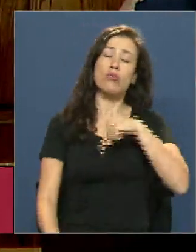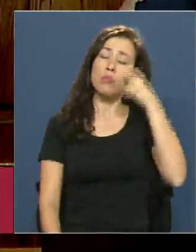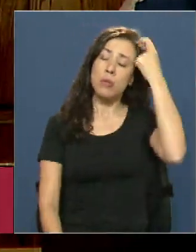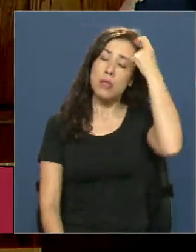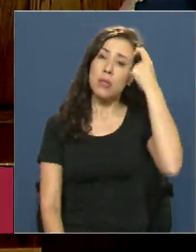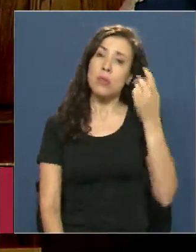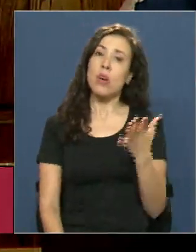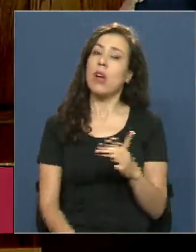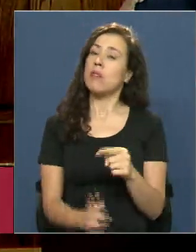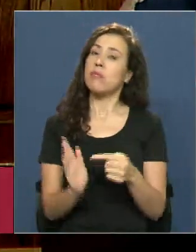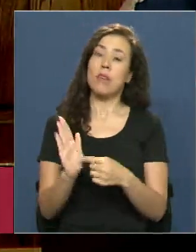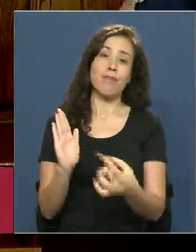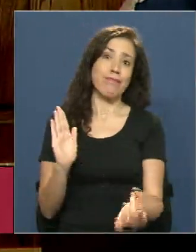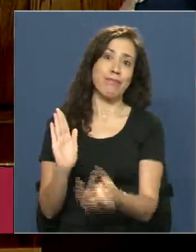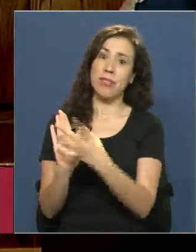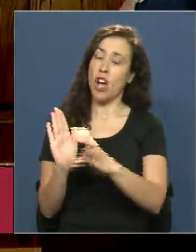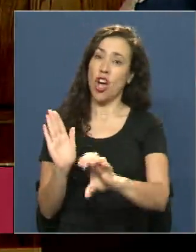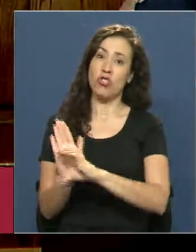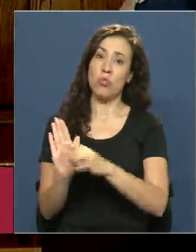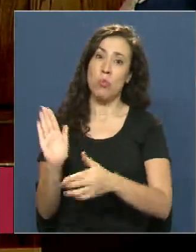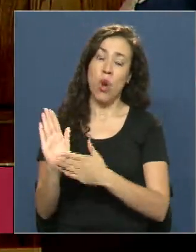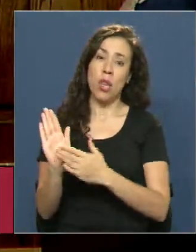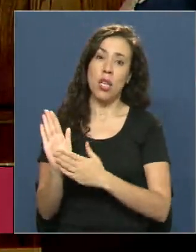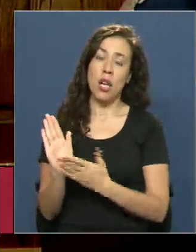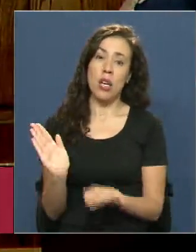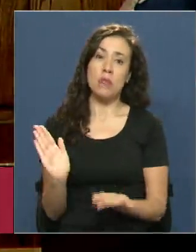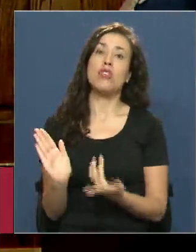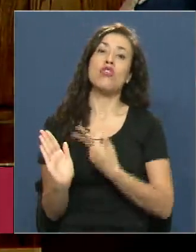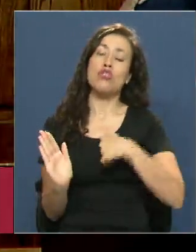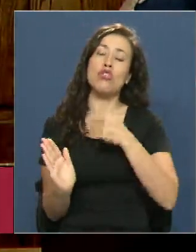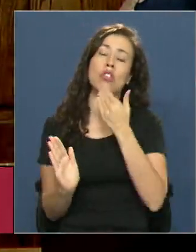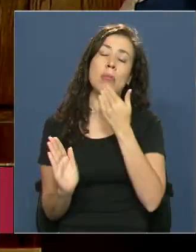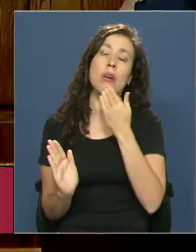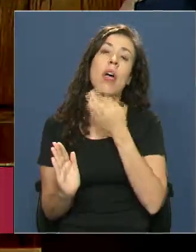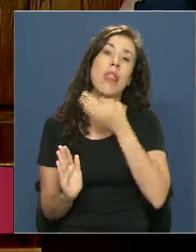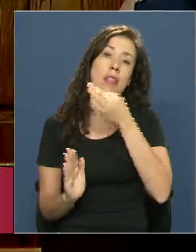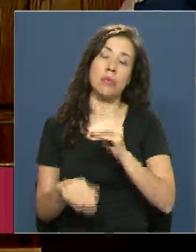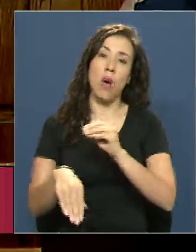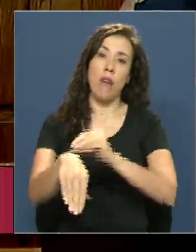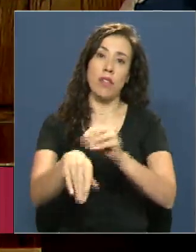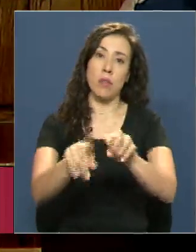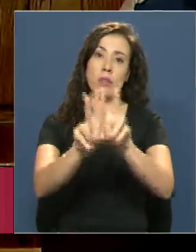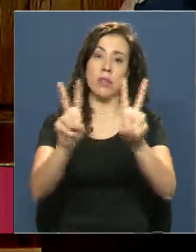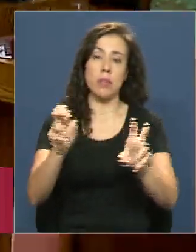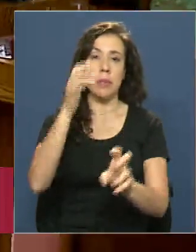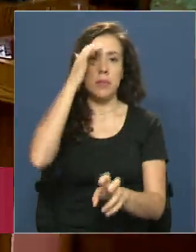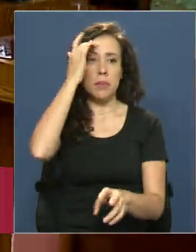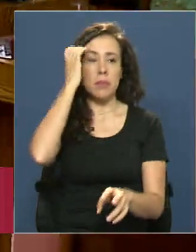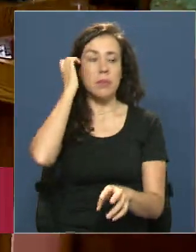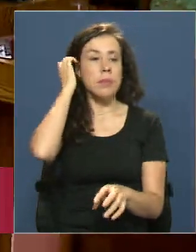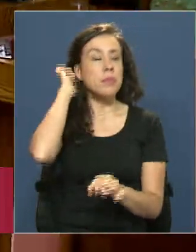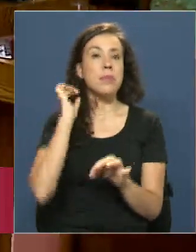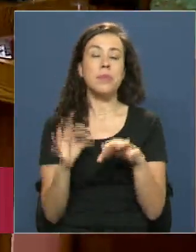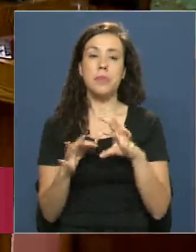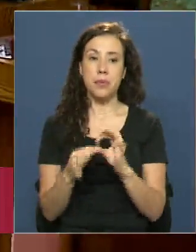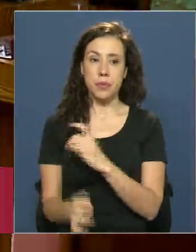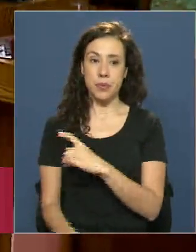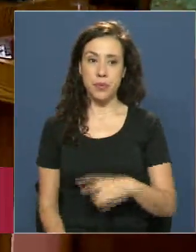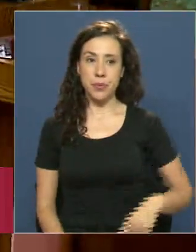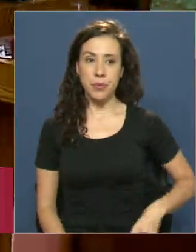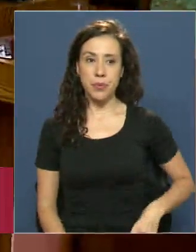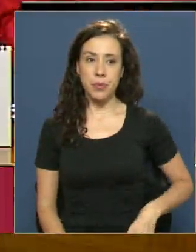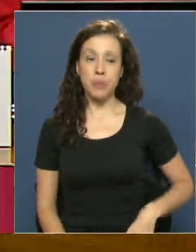que es abiertamente inconstitucional y por consiguiente también hacemos cuestión de ello. Muchas gracias, presidente. Muy bien, gracias, diputado.